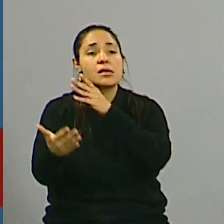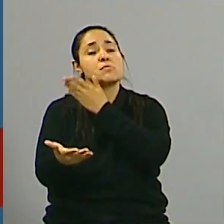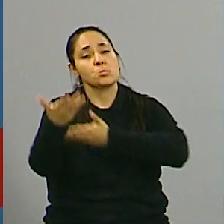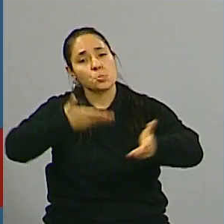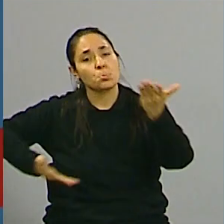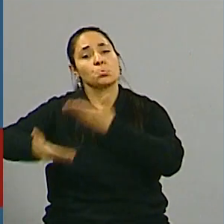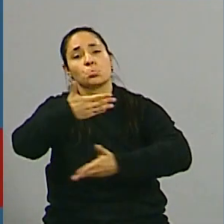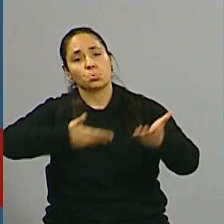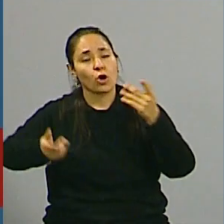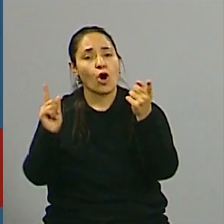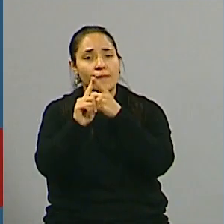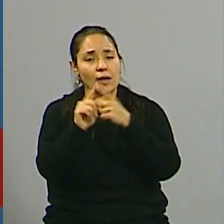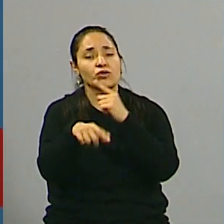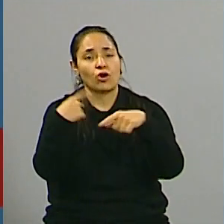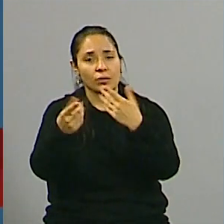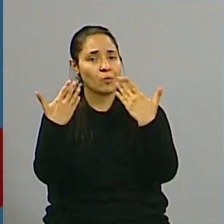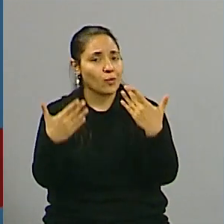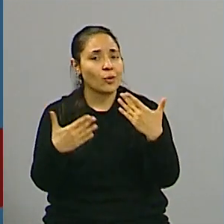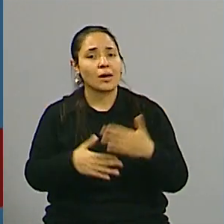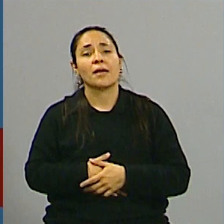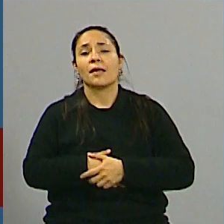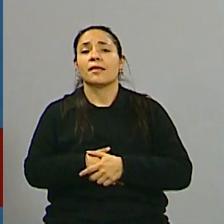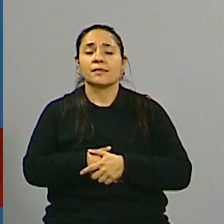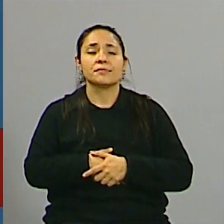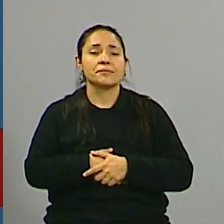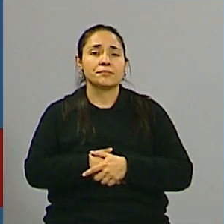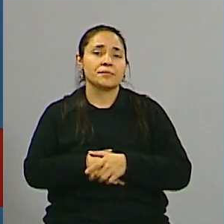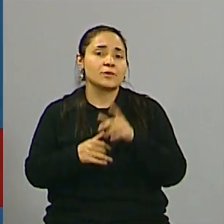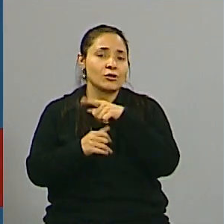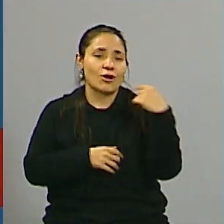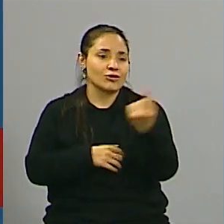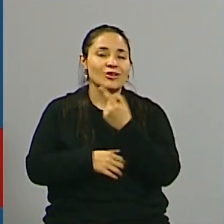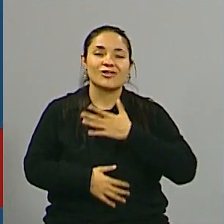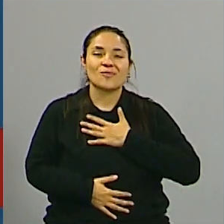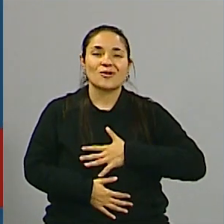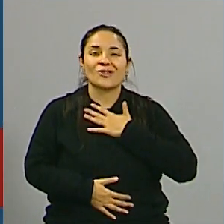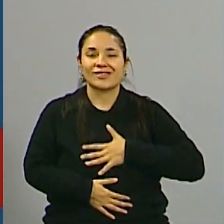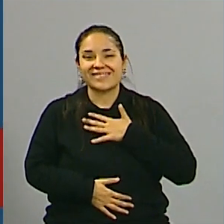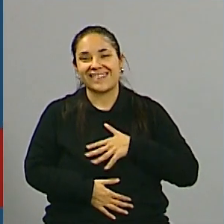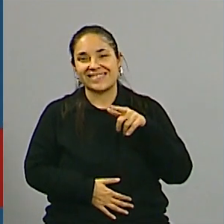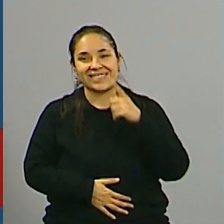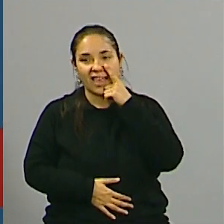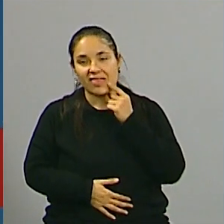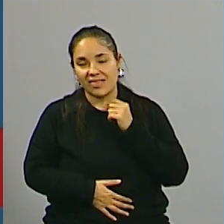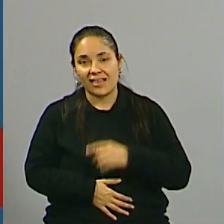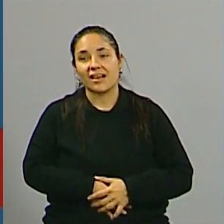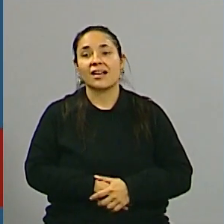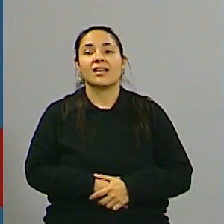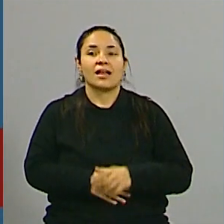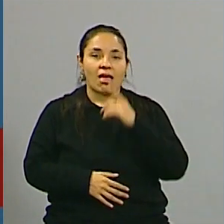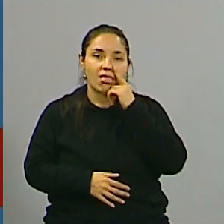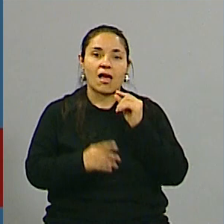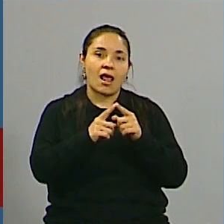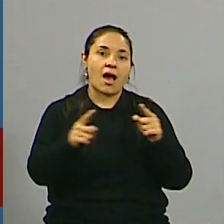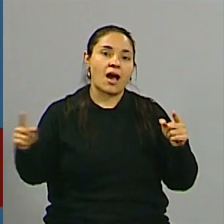intercambiando con las personas. Así que realmente todos terminamos muy contentos ese día. Un día largo, porque